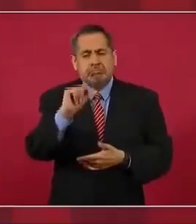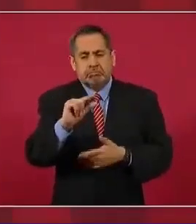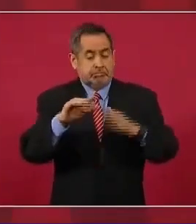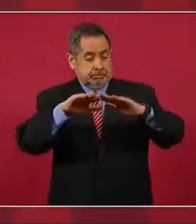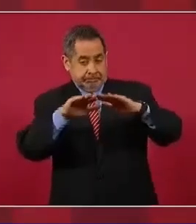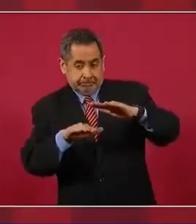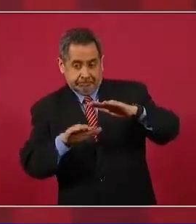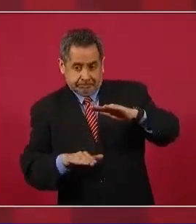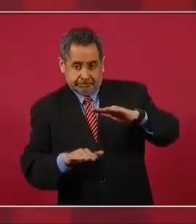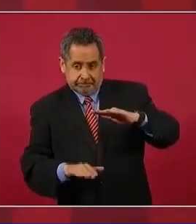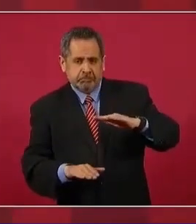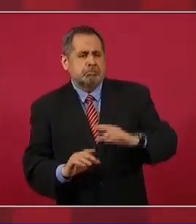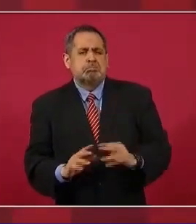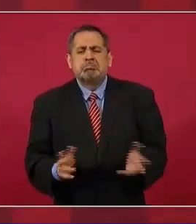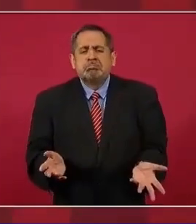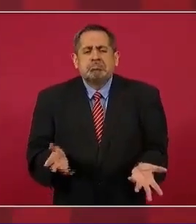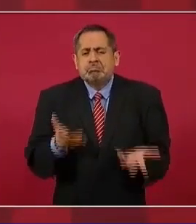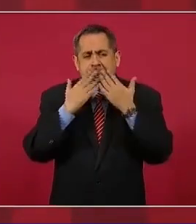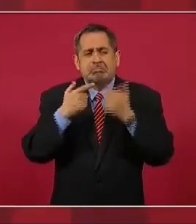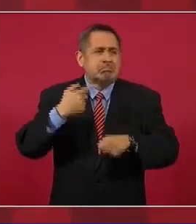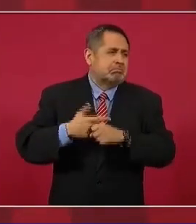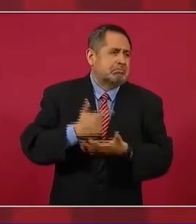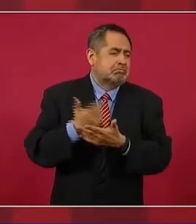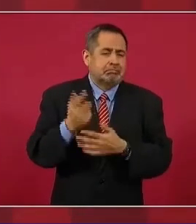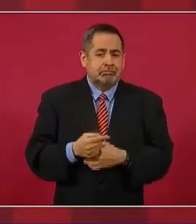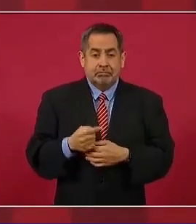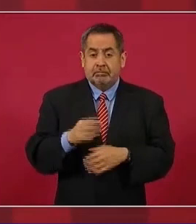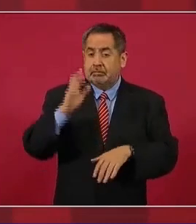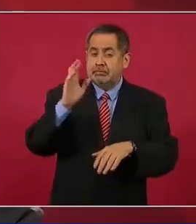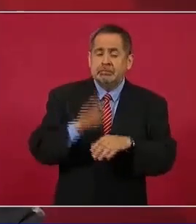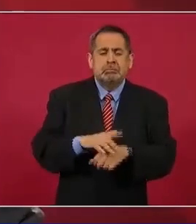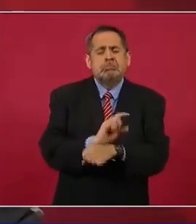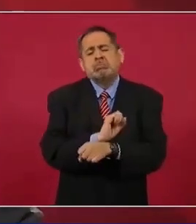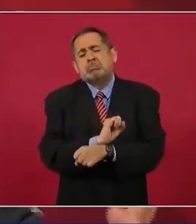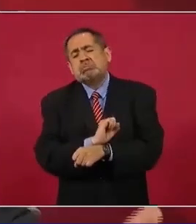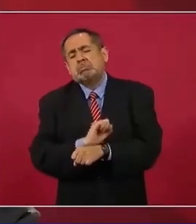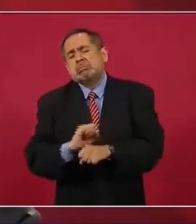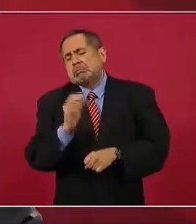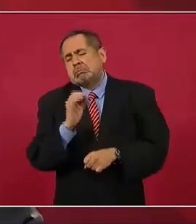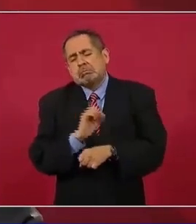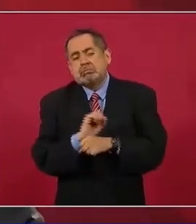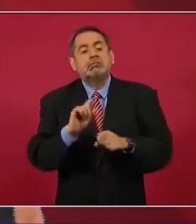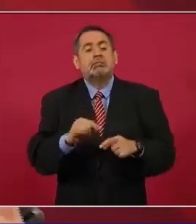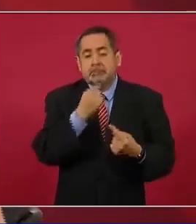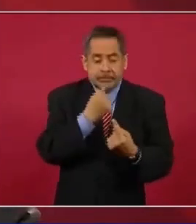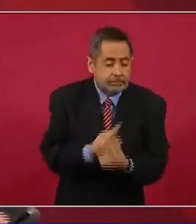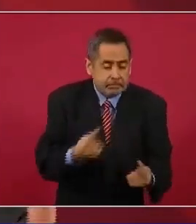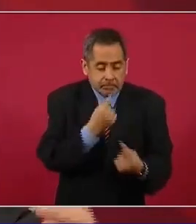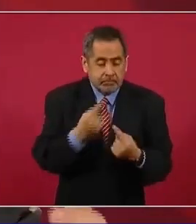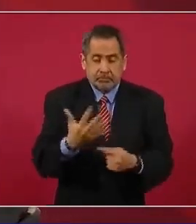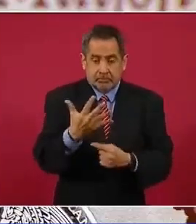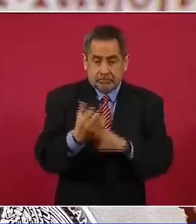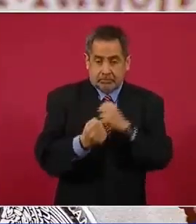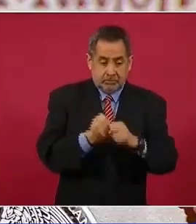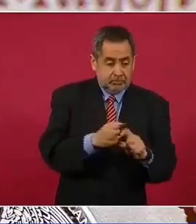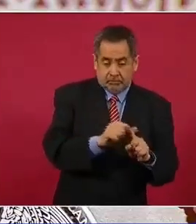baja. Y el mínimo de probabilidad de complicación está precisamente en las personas, en los niños de